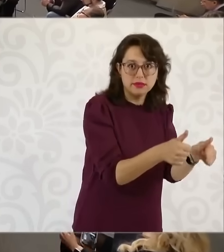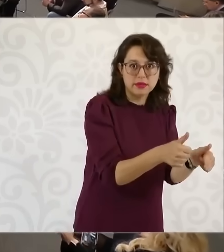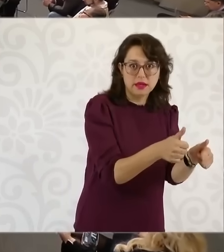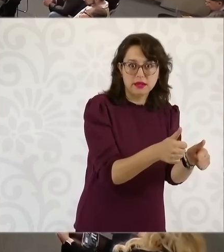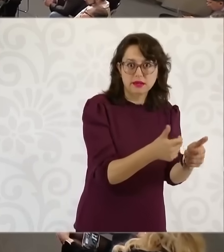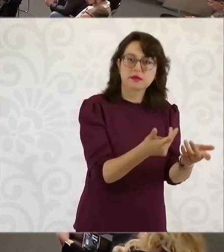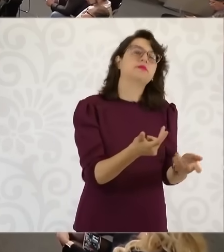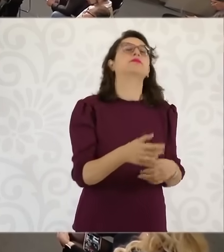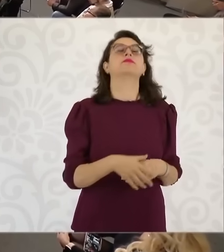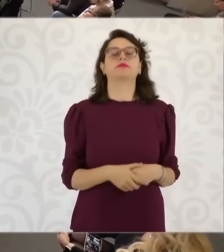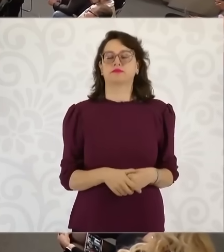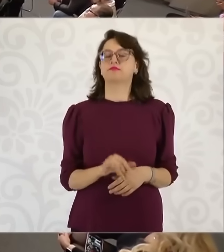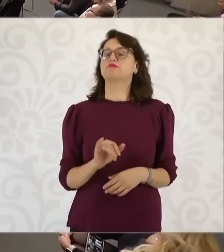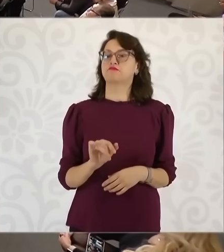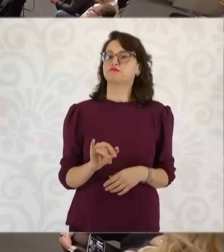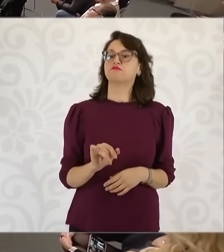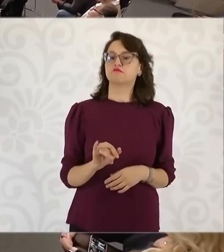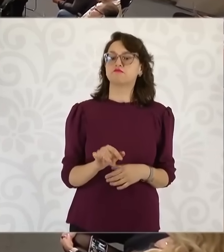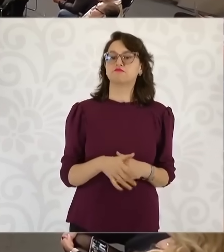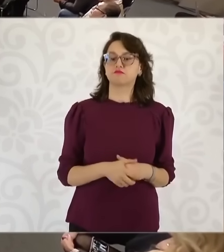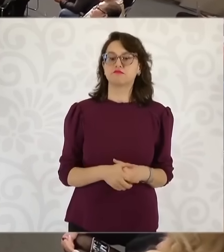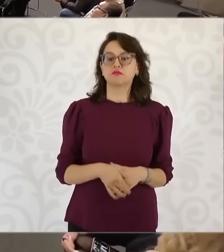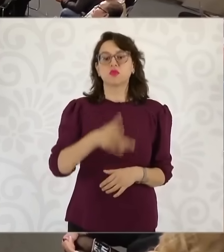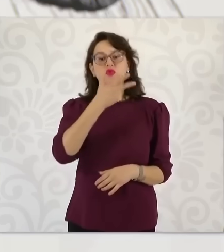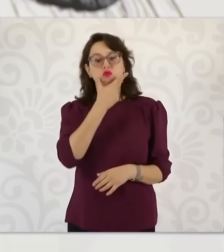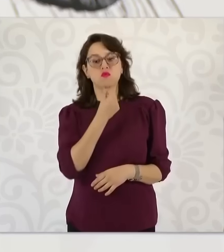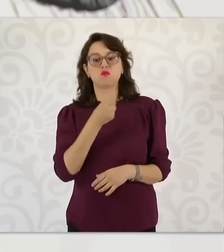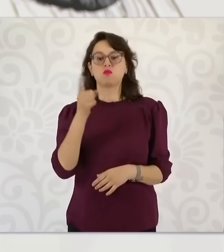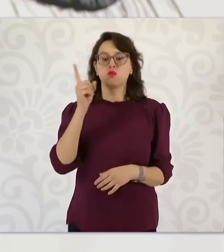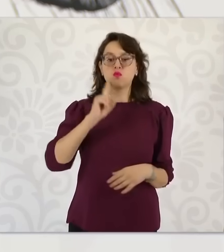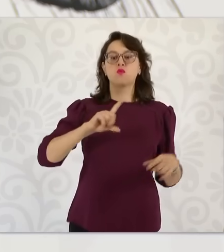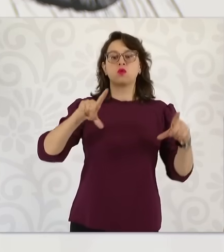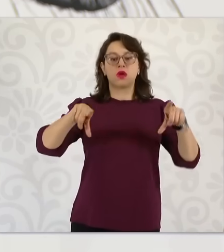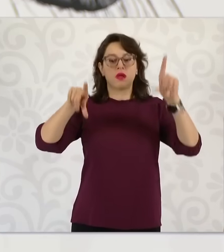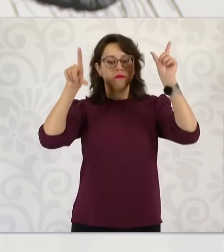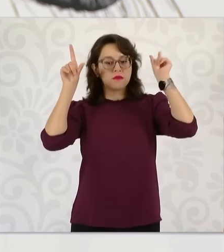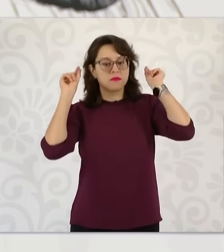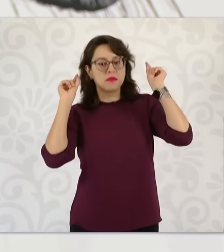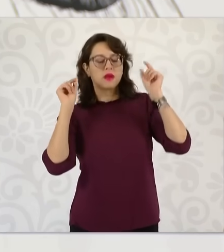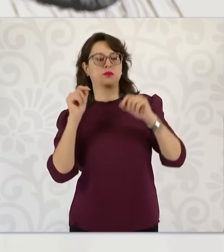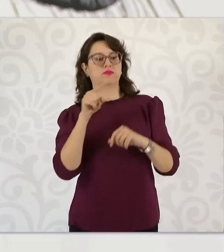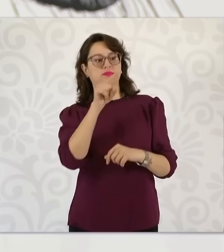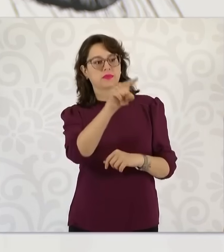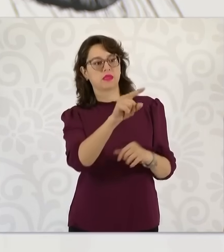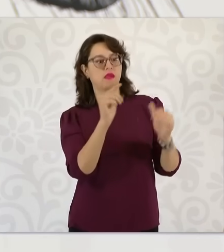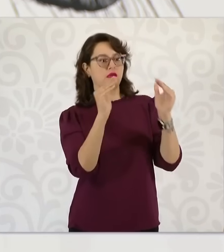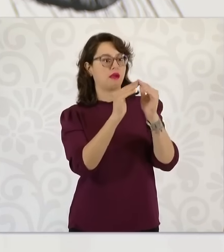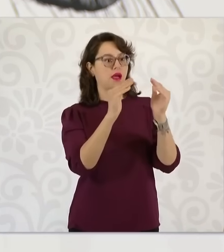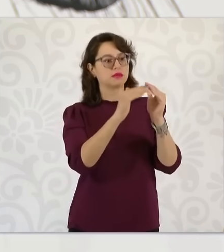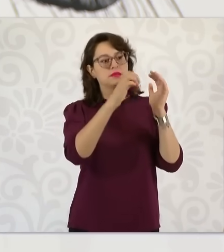la enfermera, el enfermero, el trabajador de la salud que vaya al hogar de un adulto mayor,